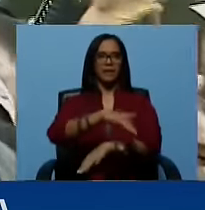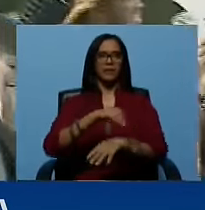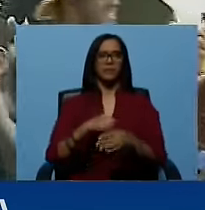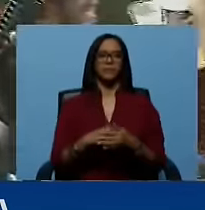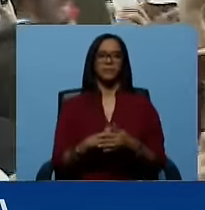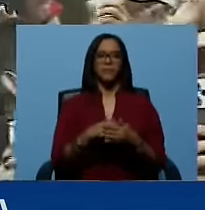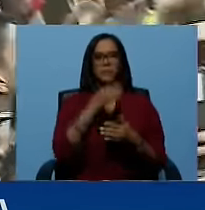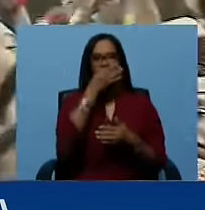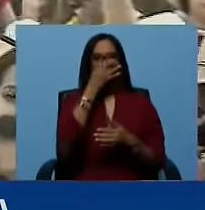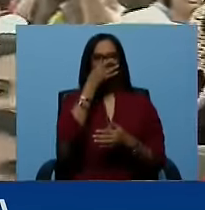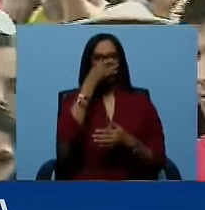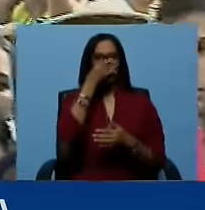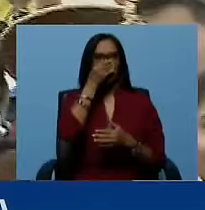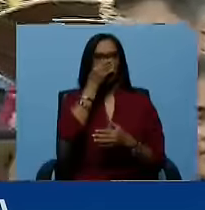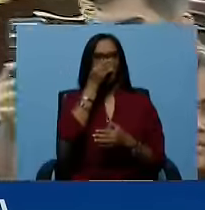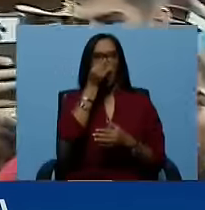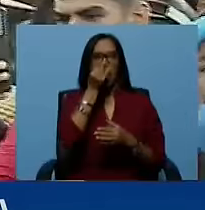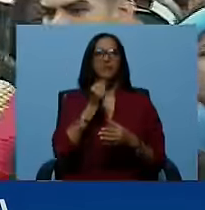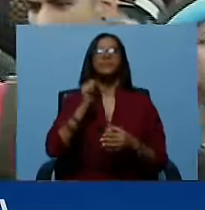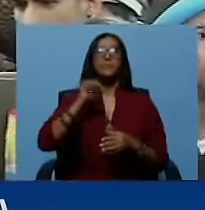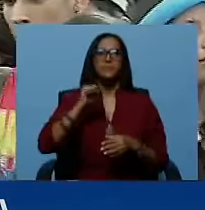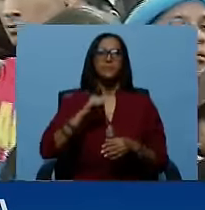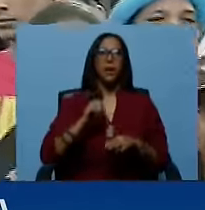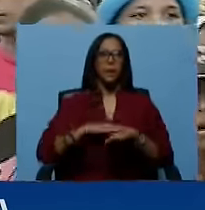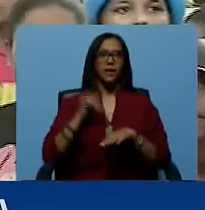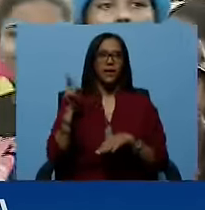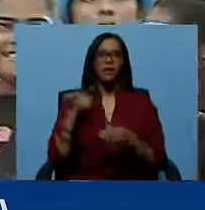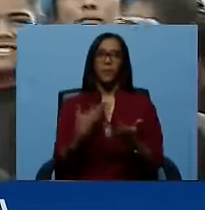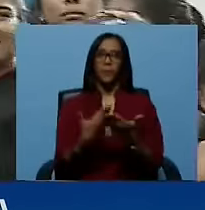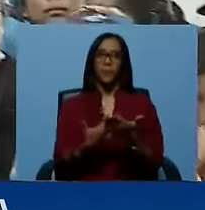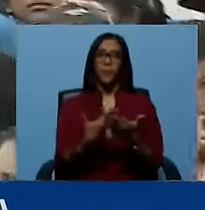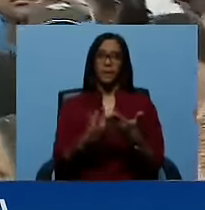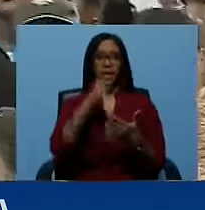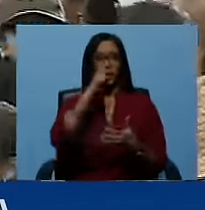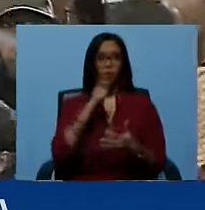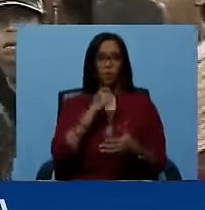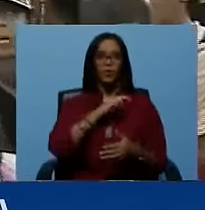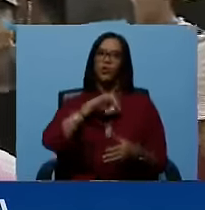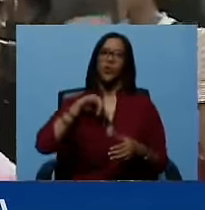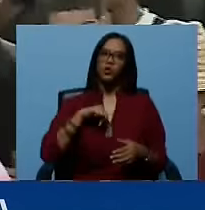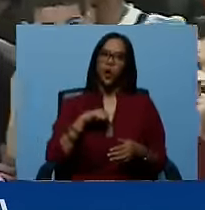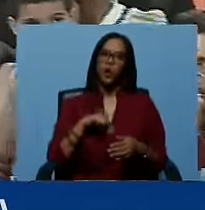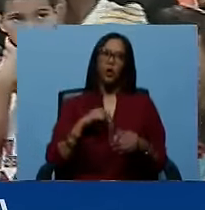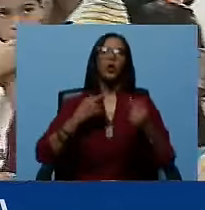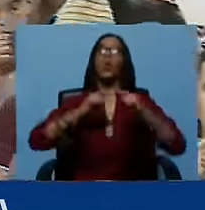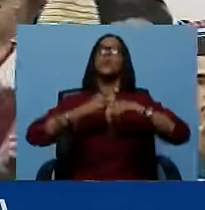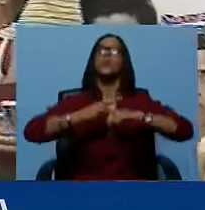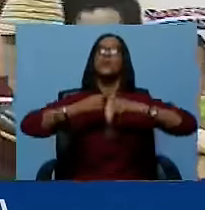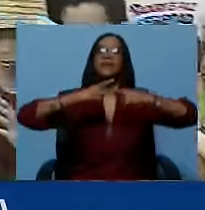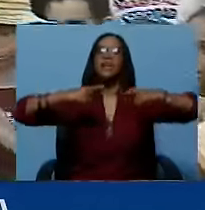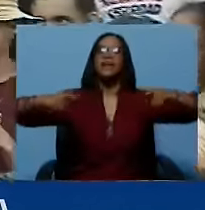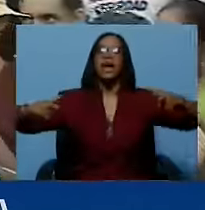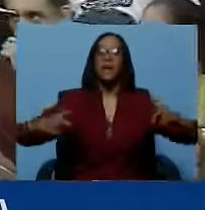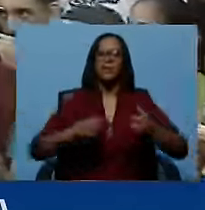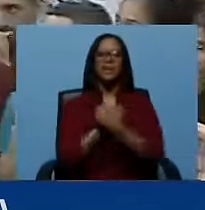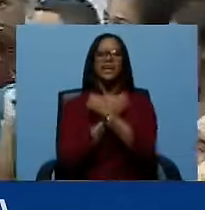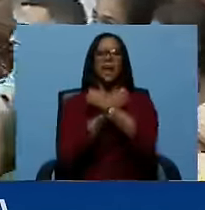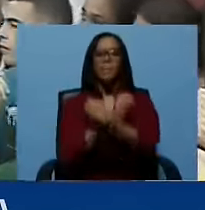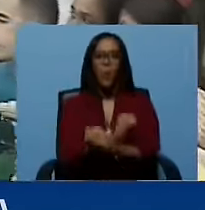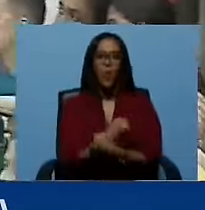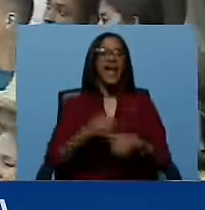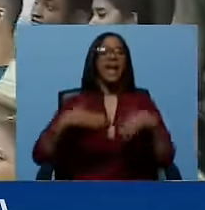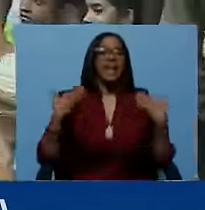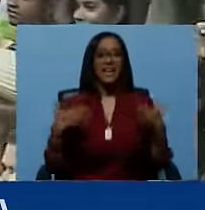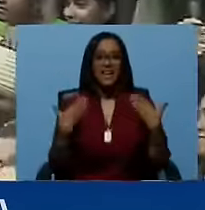Sí, porque ellos proponen el odio. Nosotros nos multiplicamos en amor, en alegría,